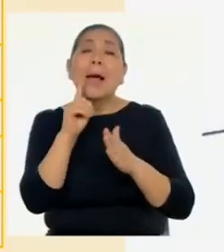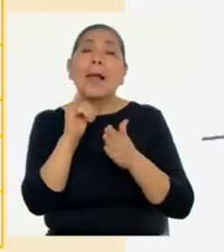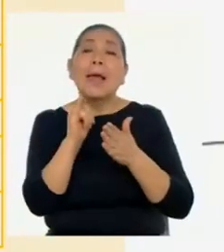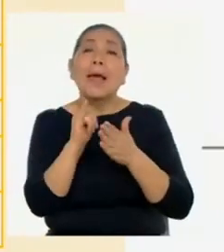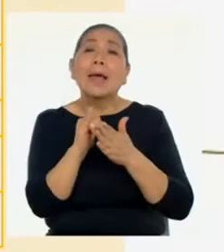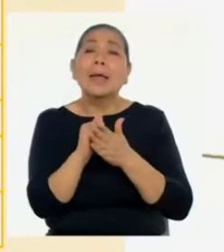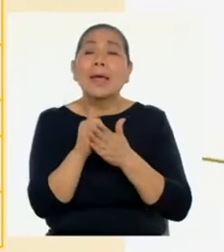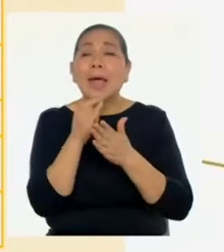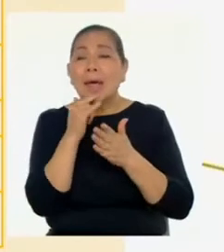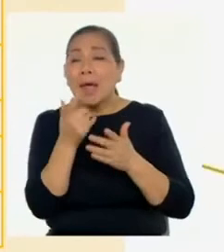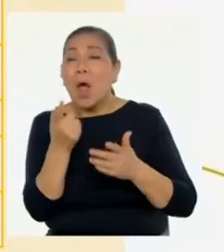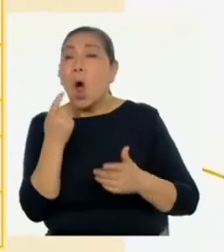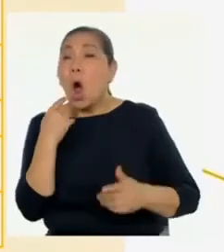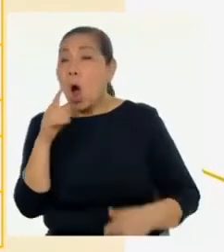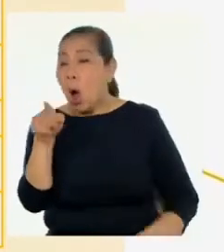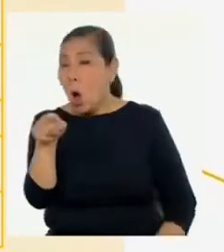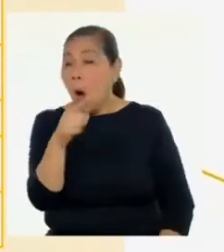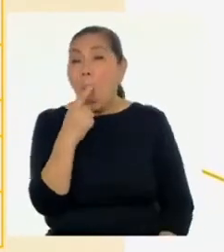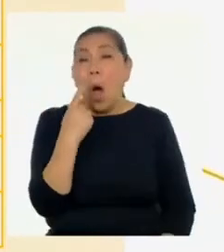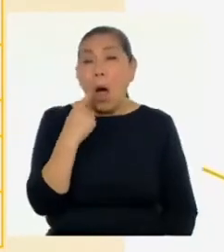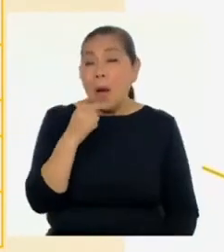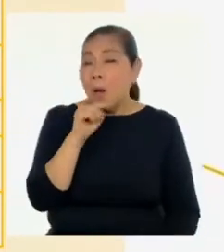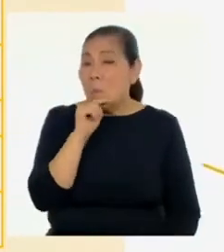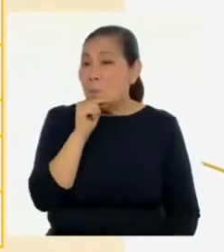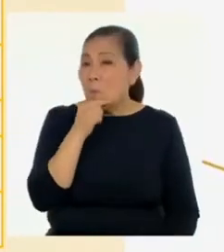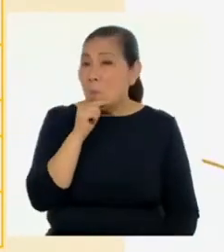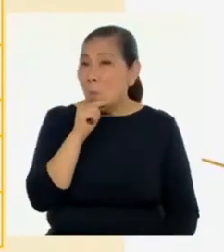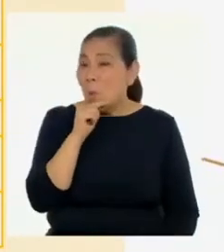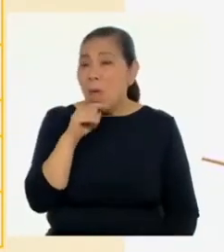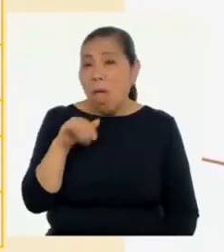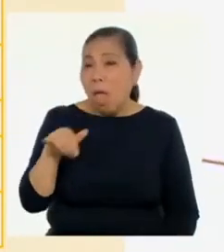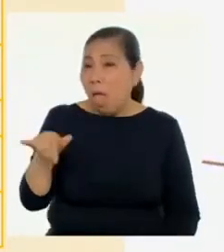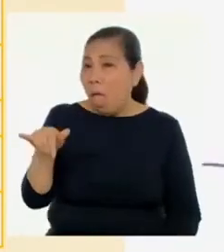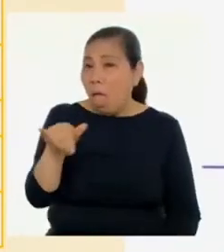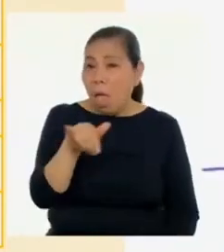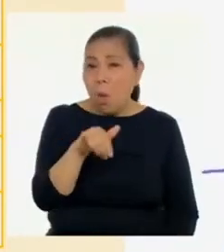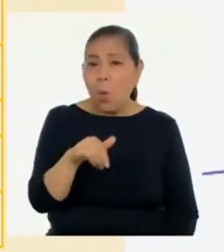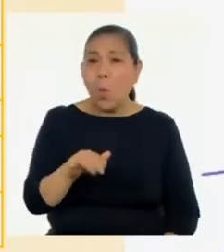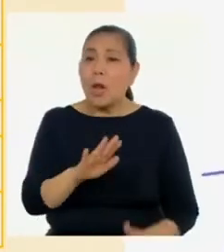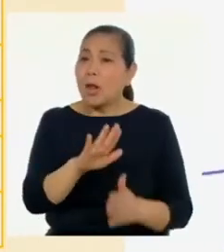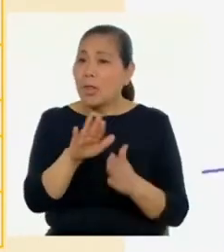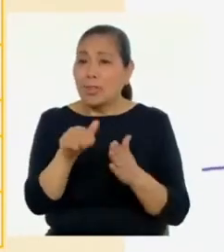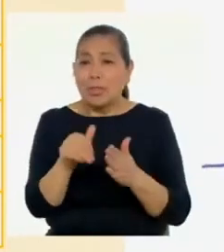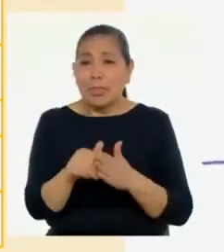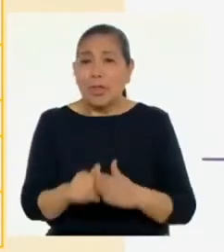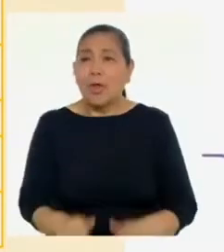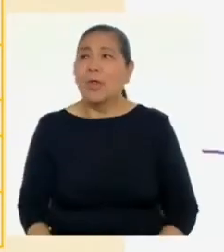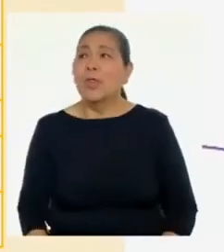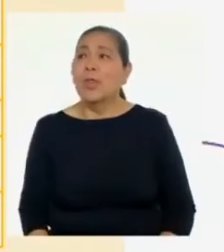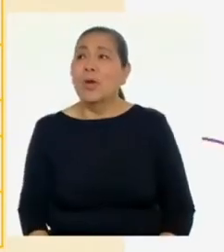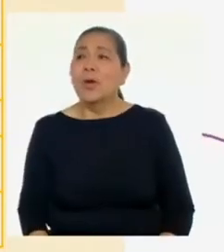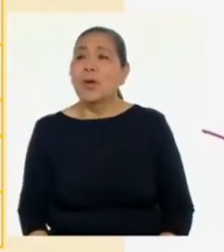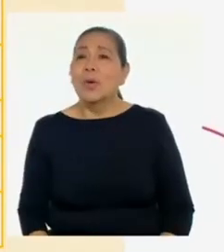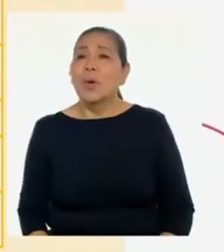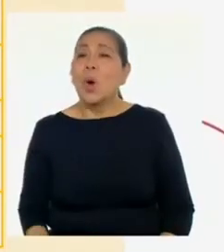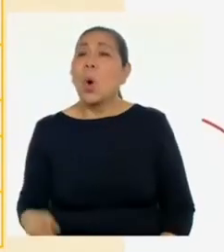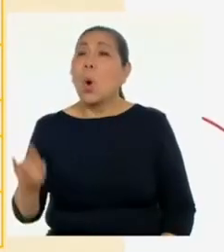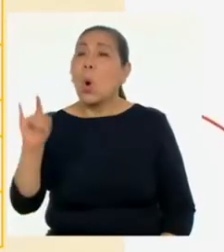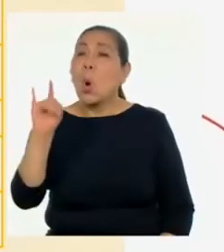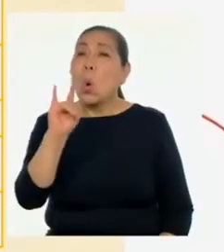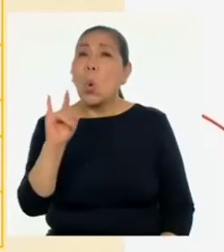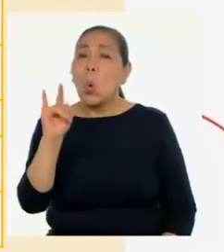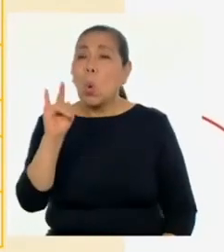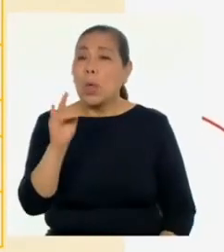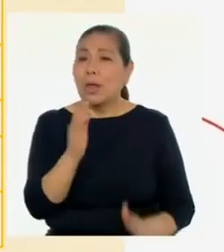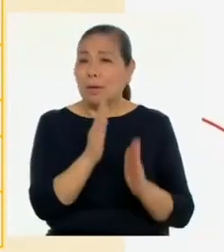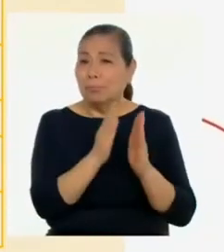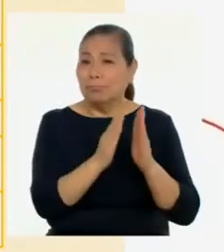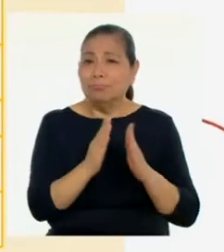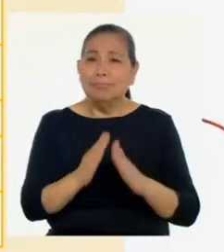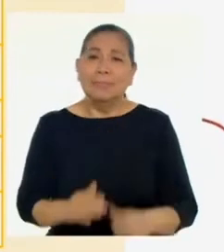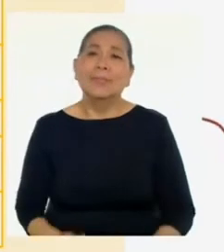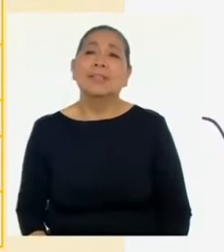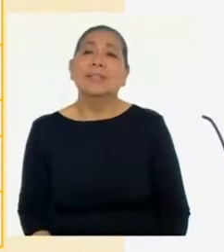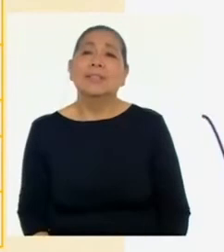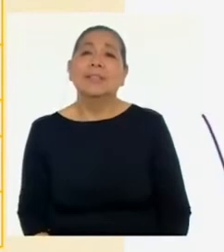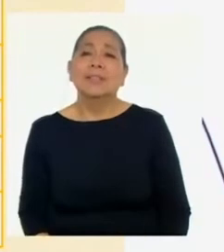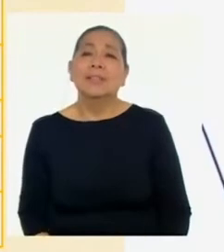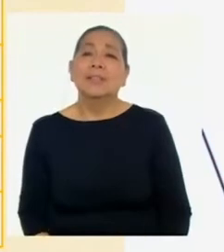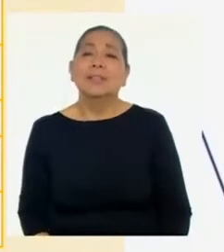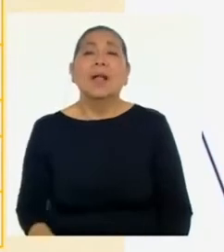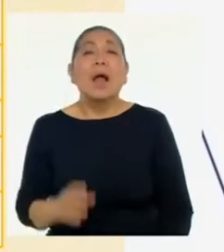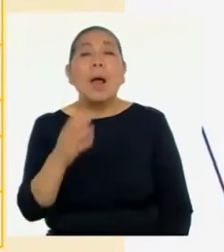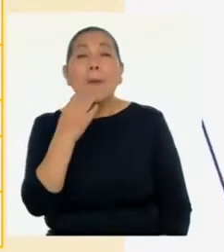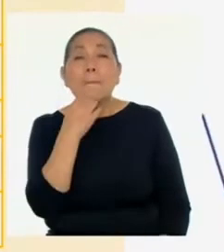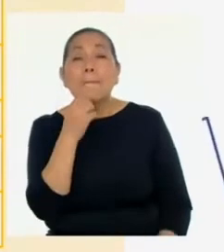propuesta para que las y los adolescentes fomenten un trato igualitario entre todas y todos. El cuarto. Utilizo adecuadamente los